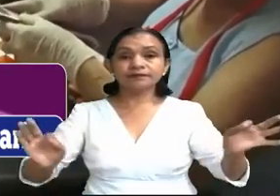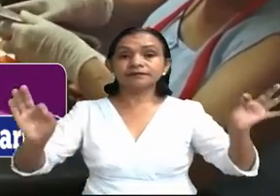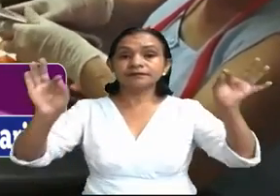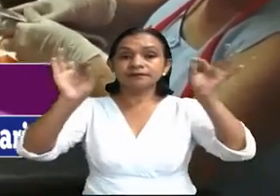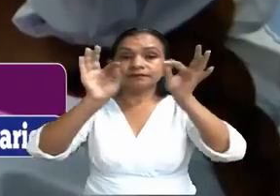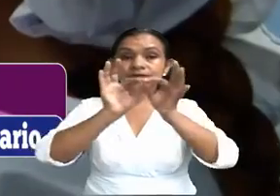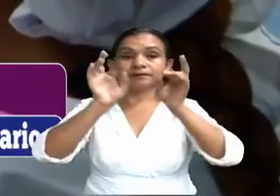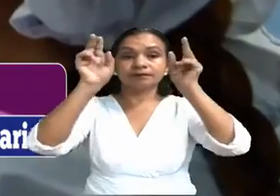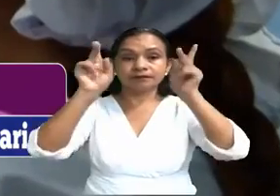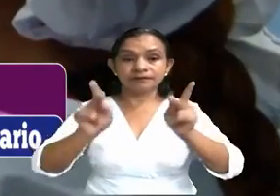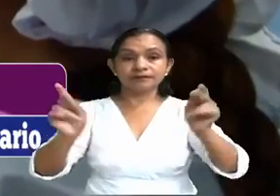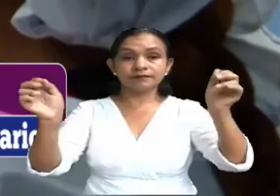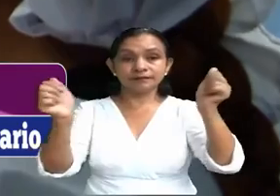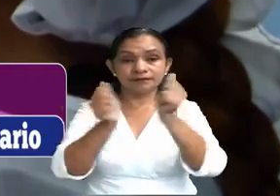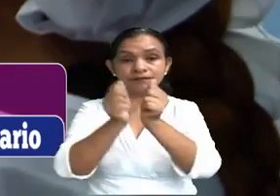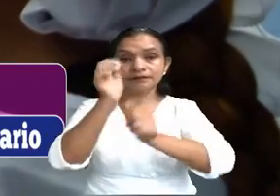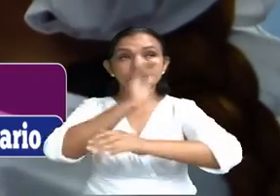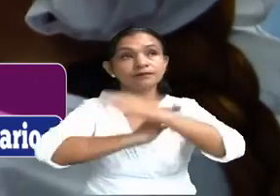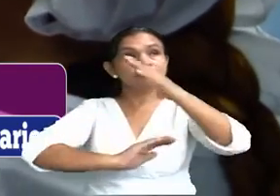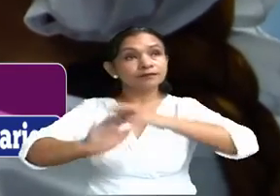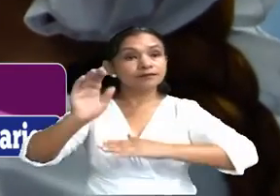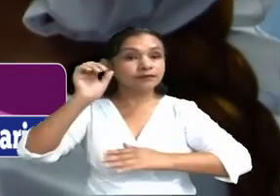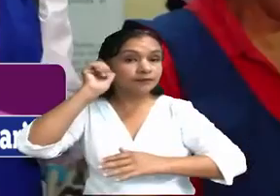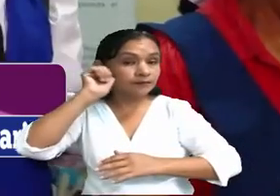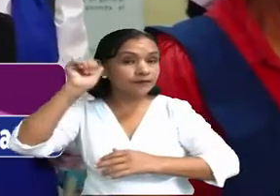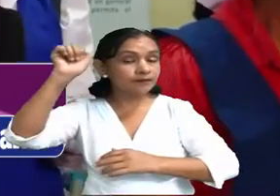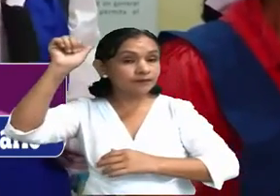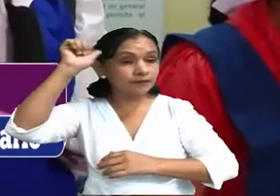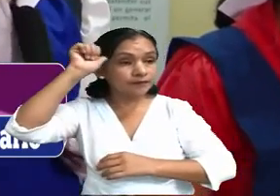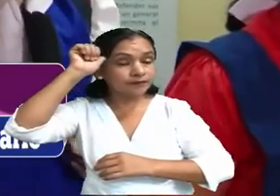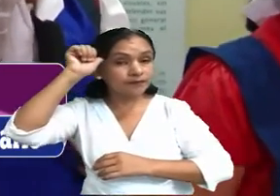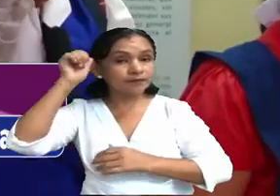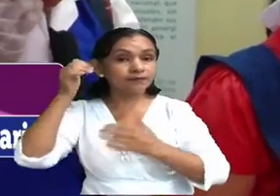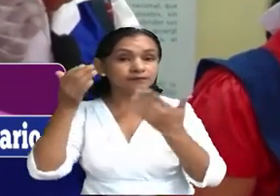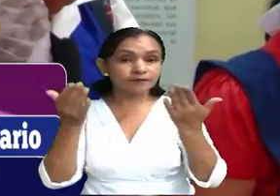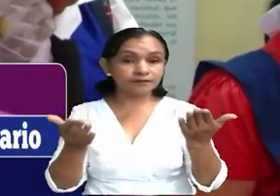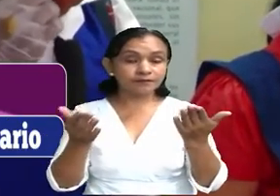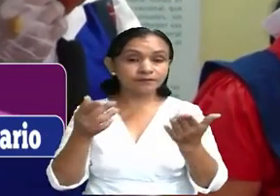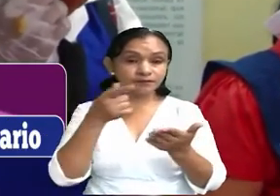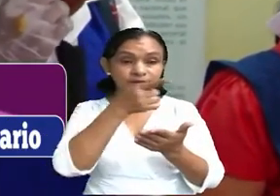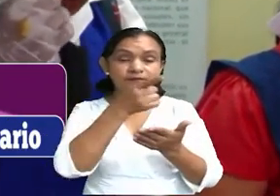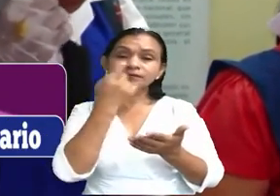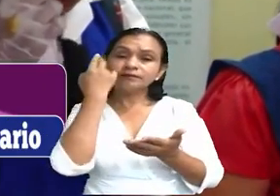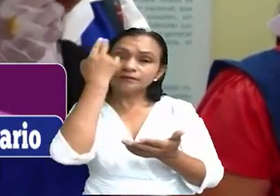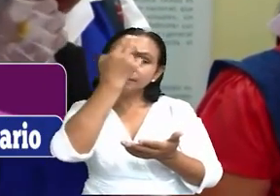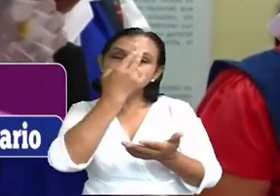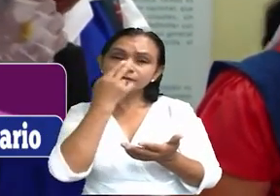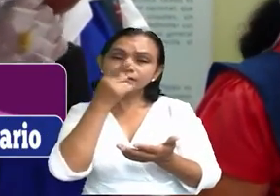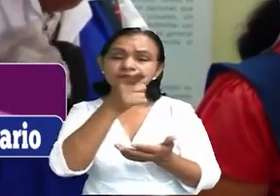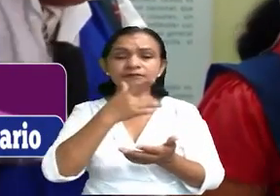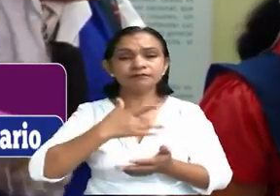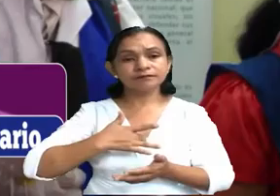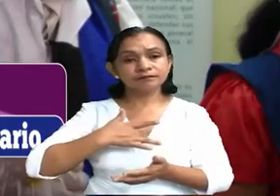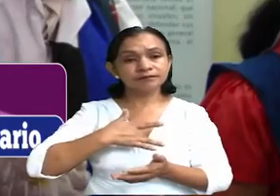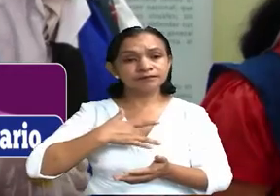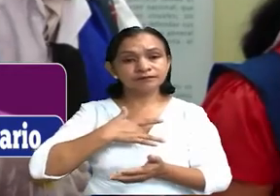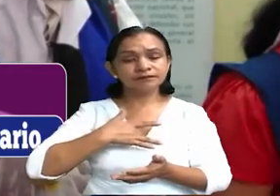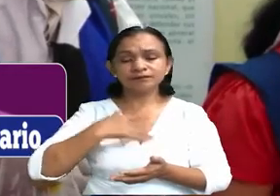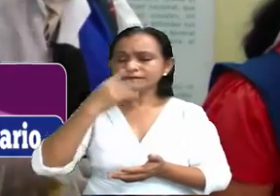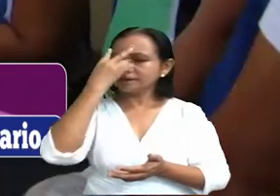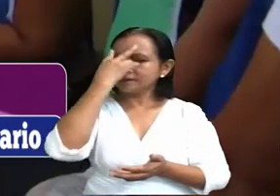una persona con discapacidad adulta, de acuerdo a los estudios que se han hecho, si usted le pregunta qué es lo que más necesita, un